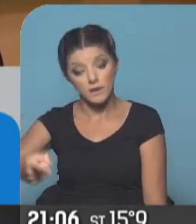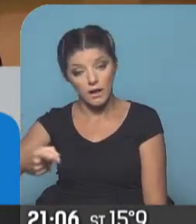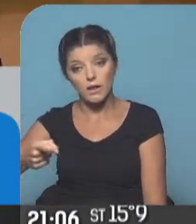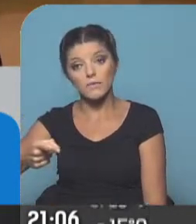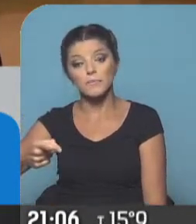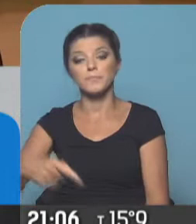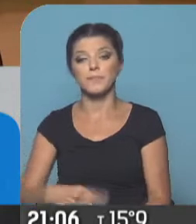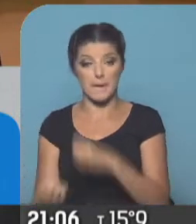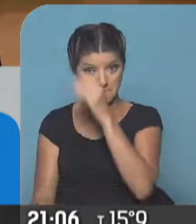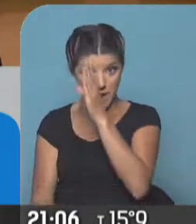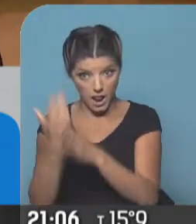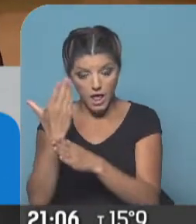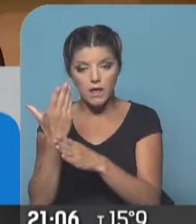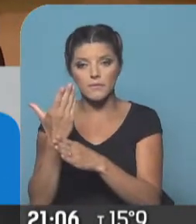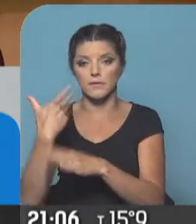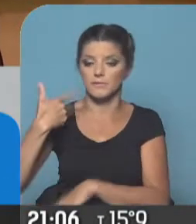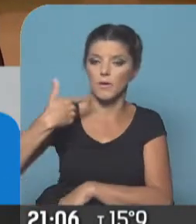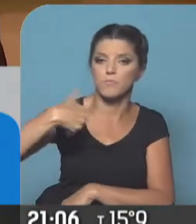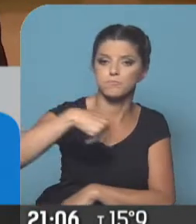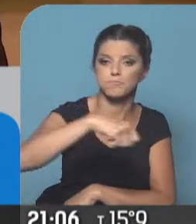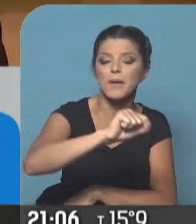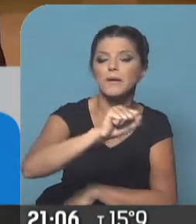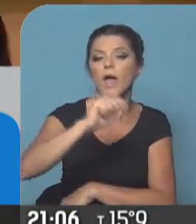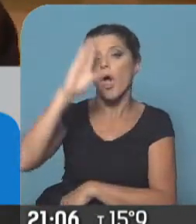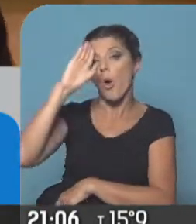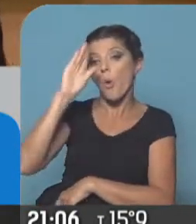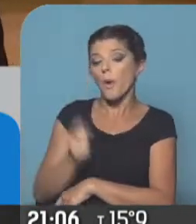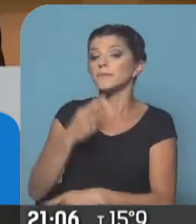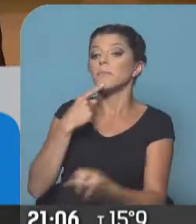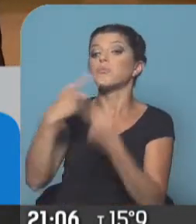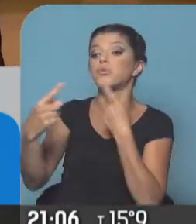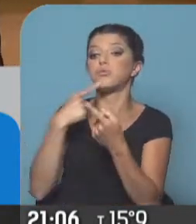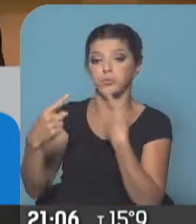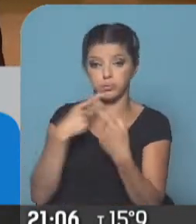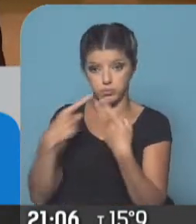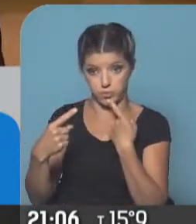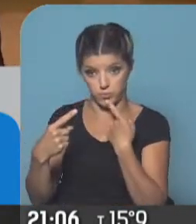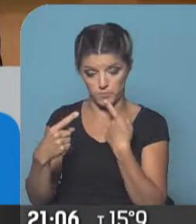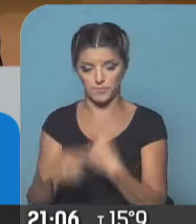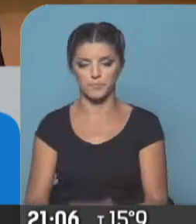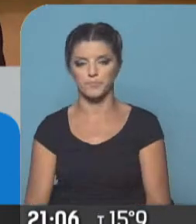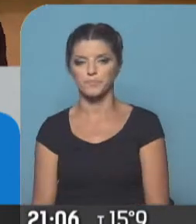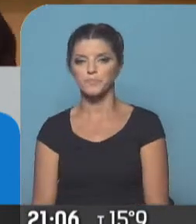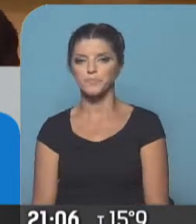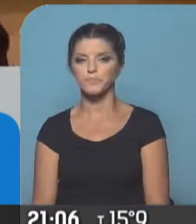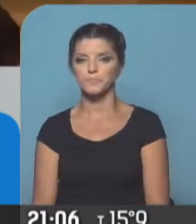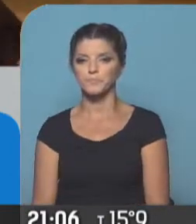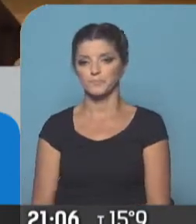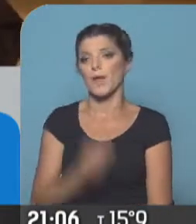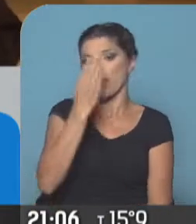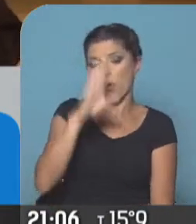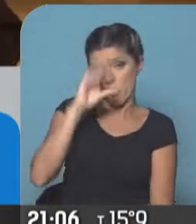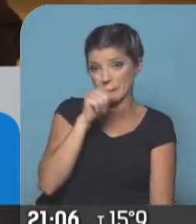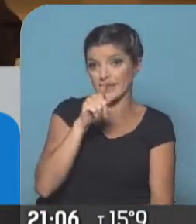trasladado mañana a la mañana para la indagatoria que efectuará el juez Bonadío, que es el que hizo la